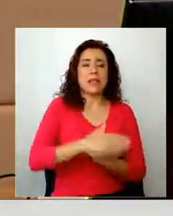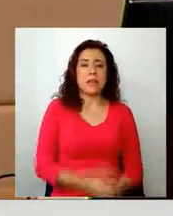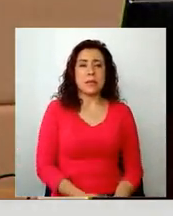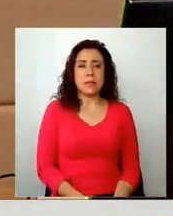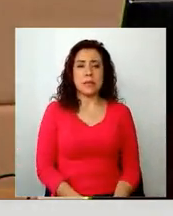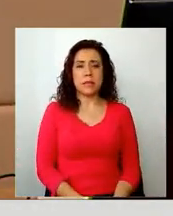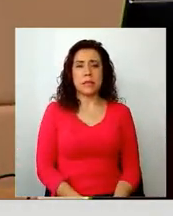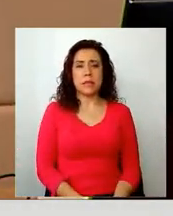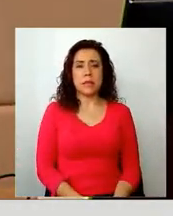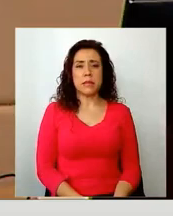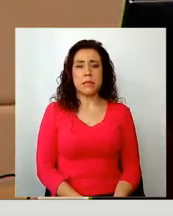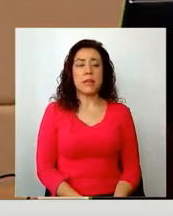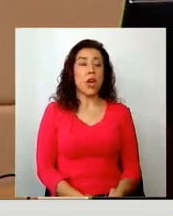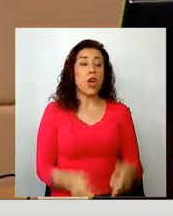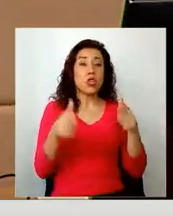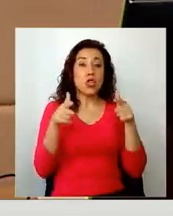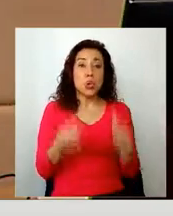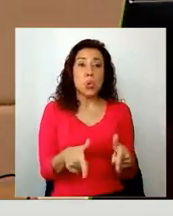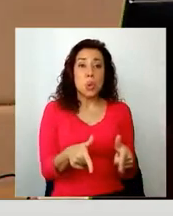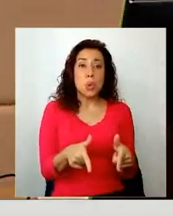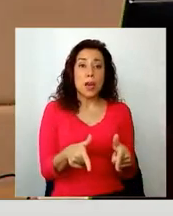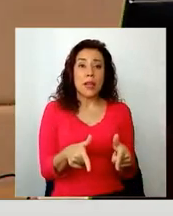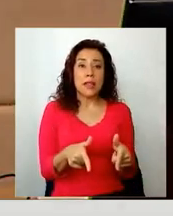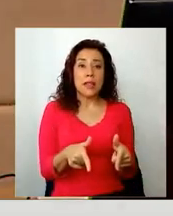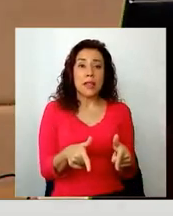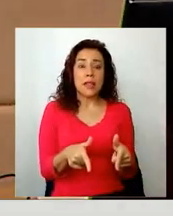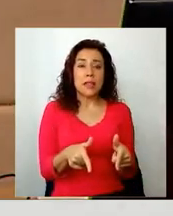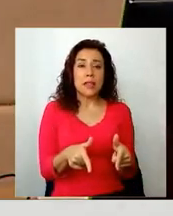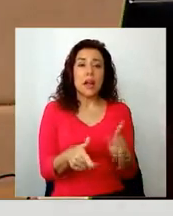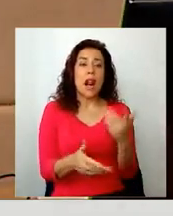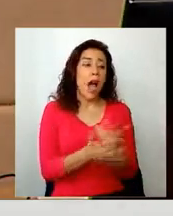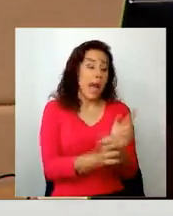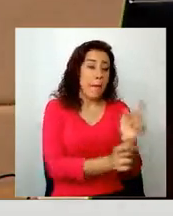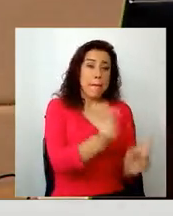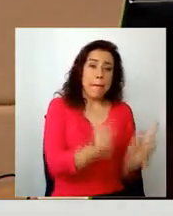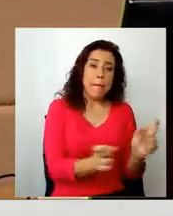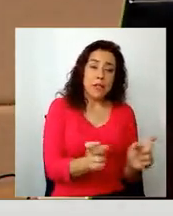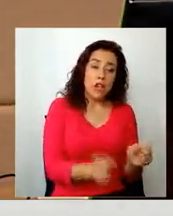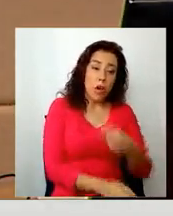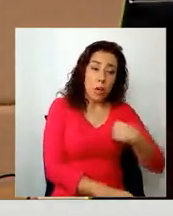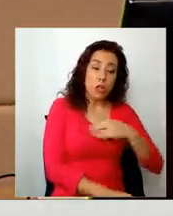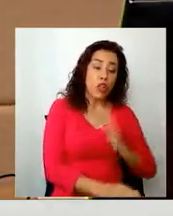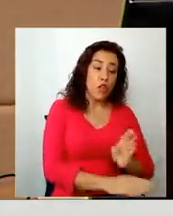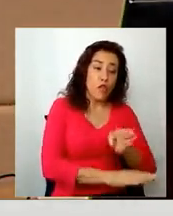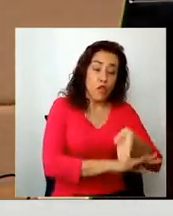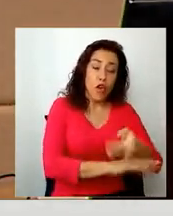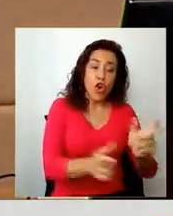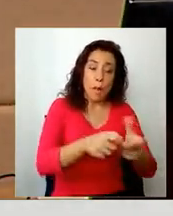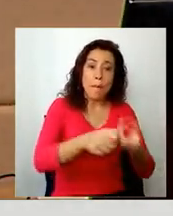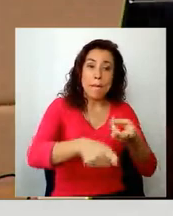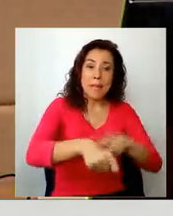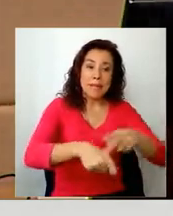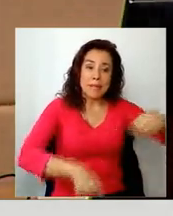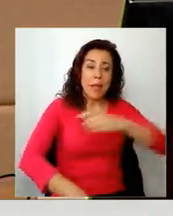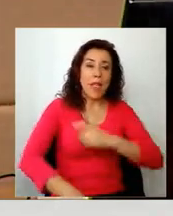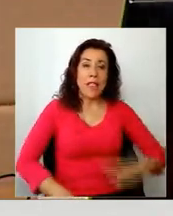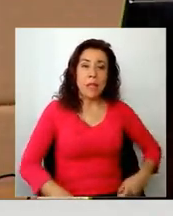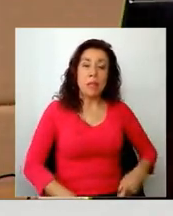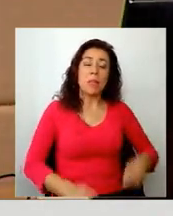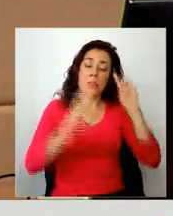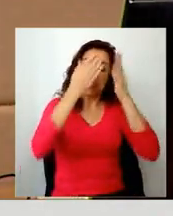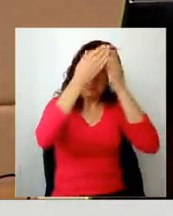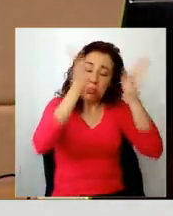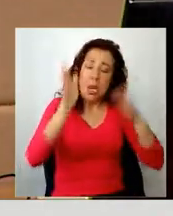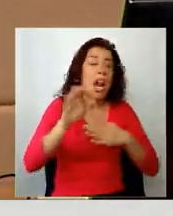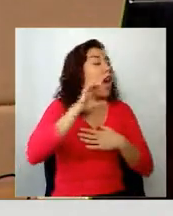afortunadamente habemos quienes concurrimos a la comisión mixta con la apertura de Escuchar al